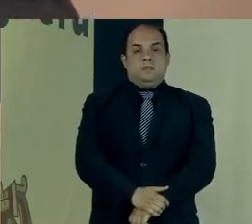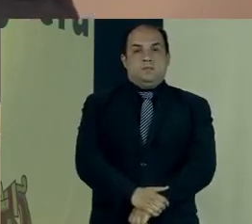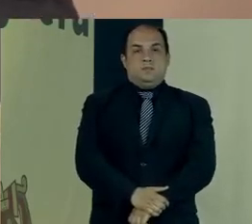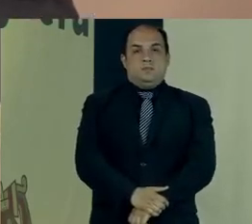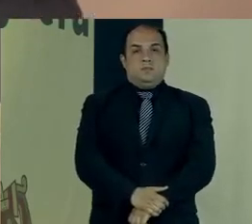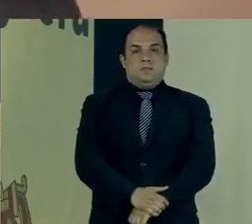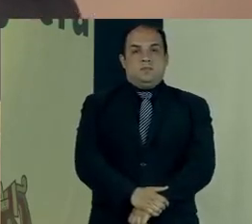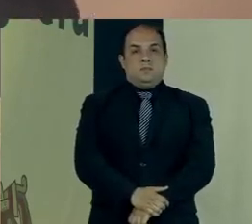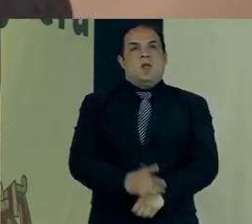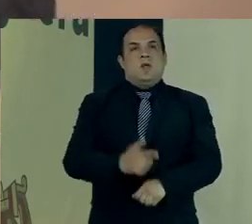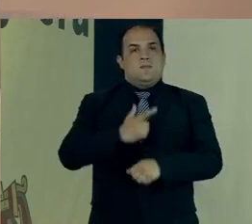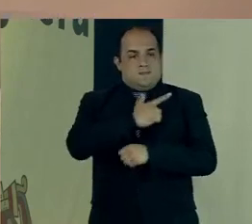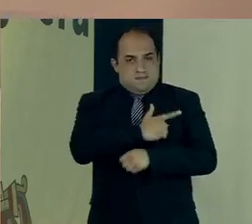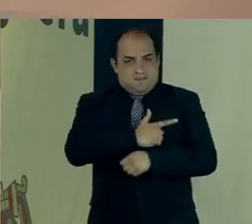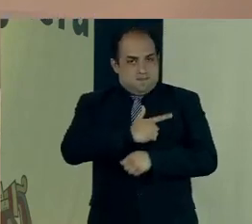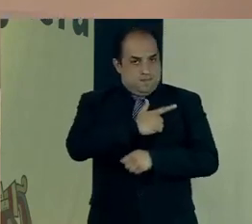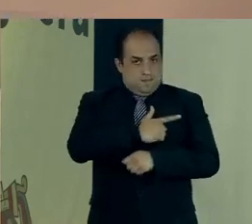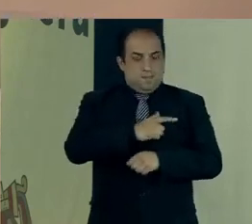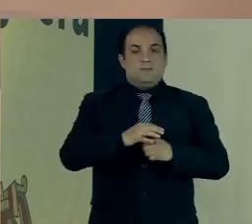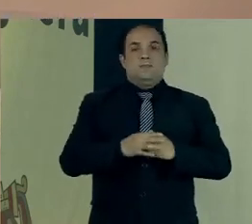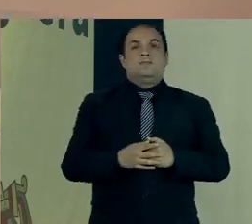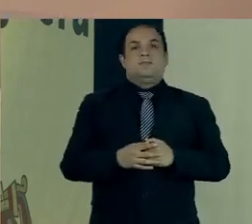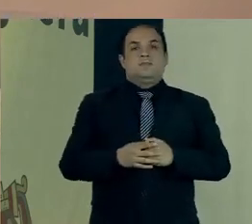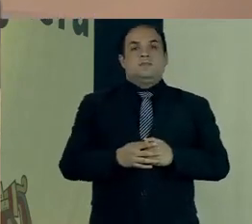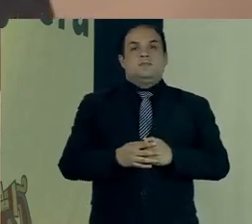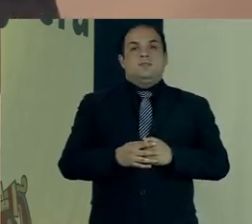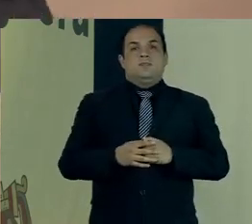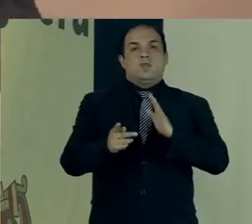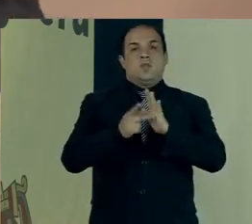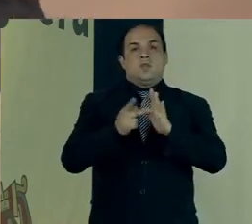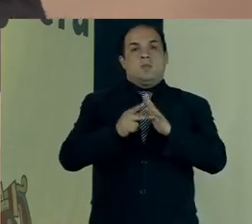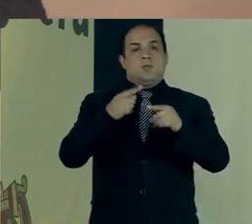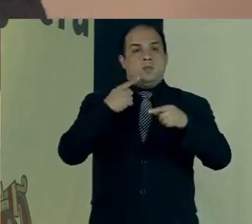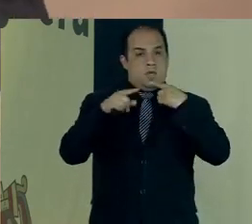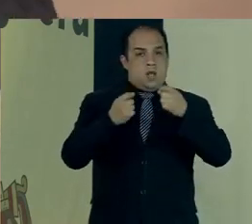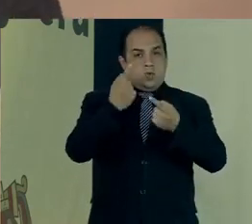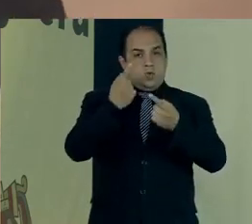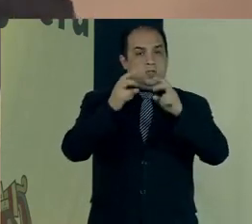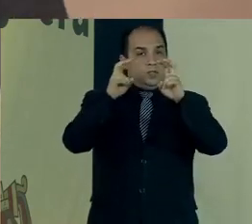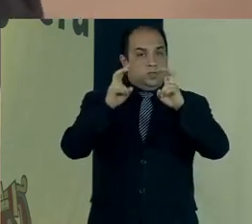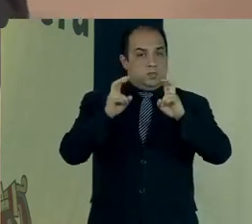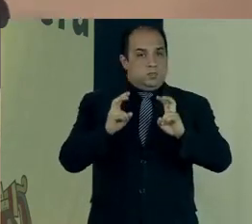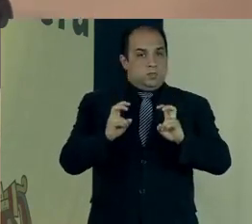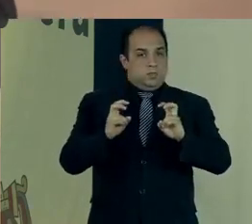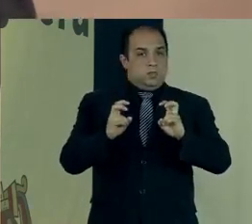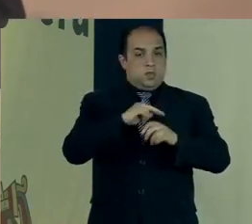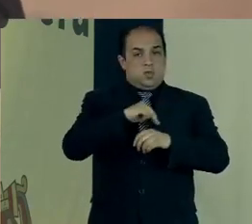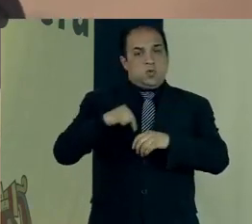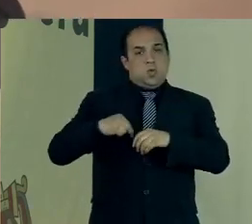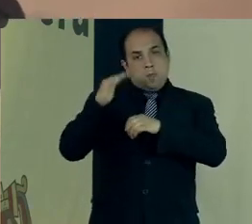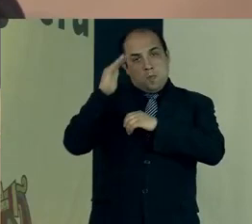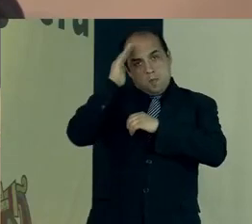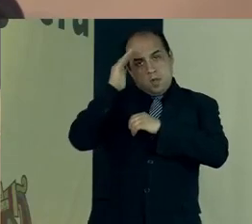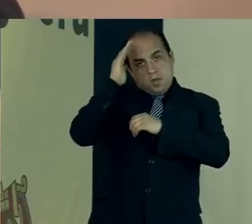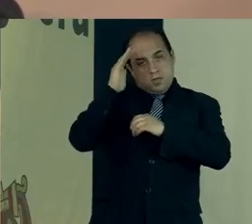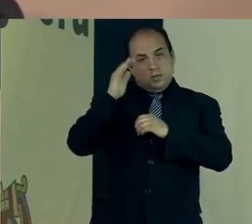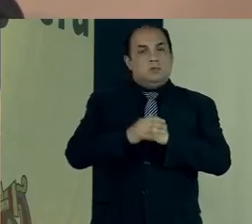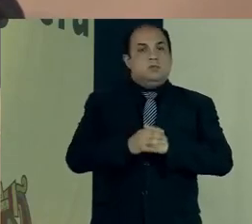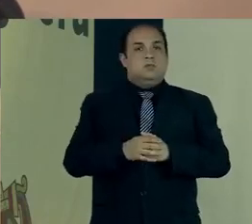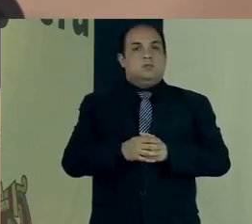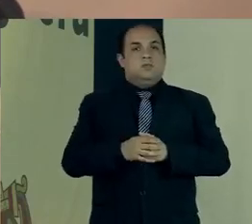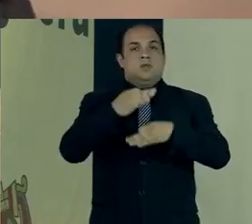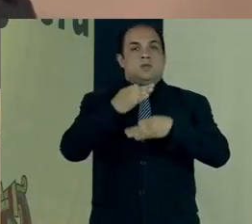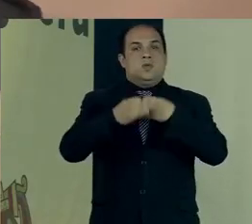con mucho gusto volvemos a comentar algunos puntos que estuvimos reflexionando con